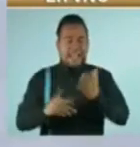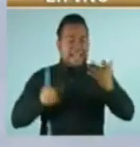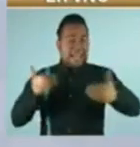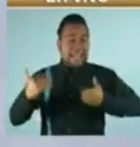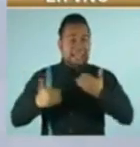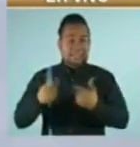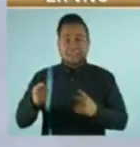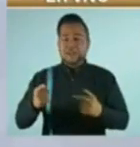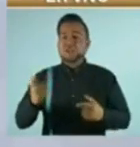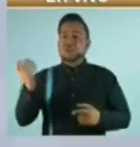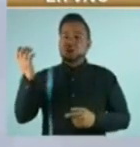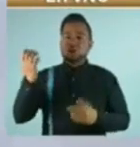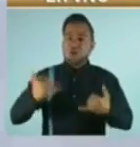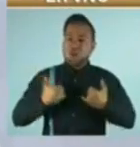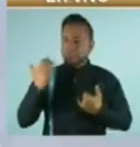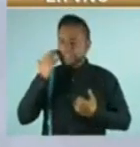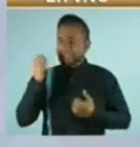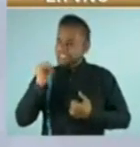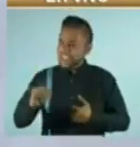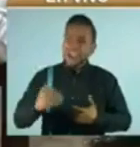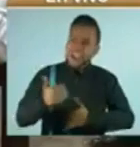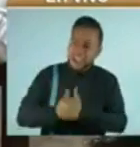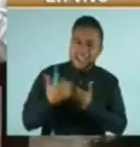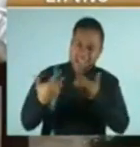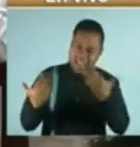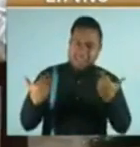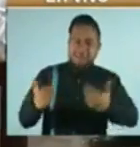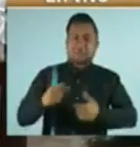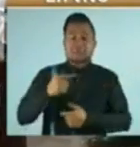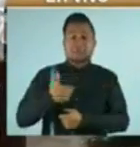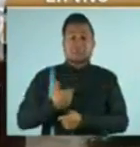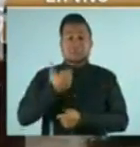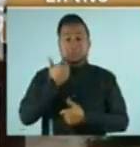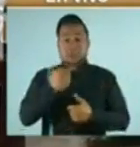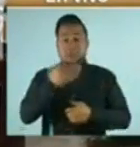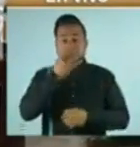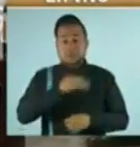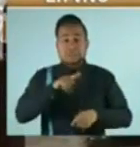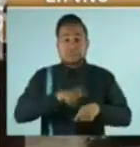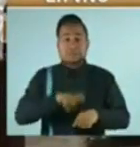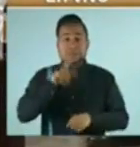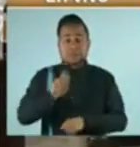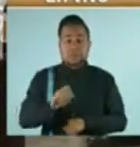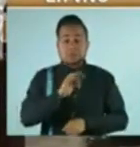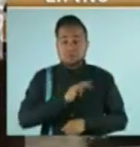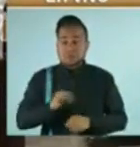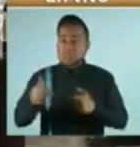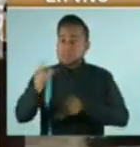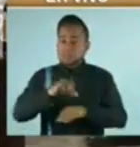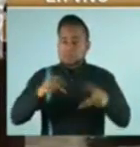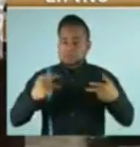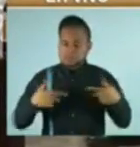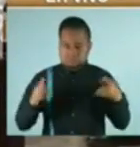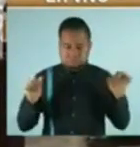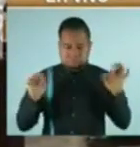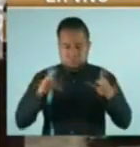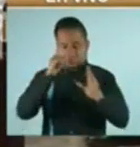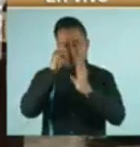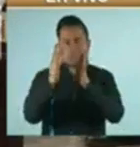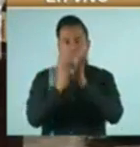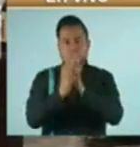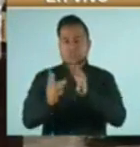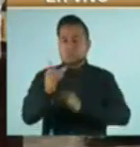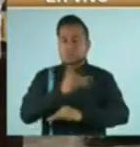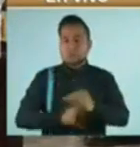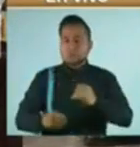los chavos están muy animados con esto. Lo que estamos tratando en este festival es de meter a toda la gente, de que participen todos,